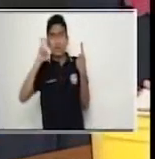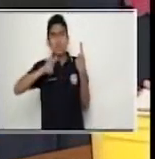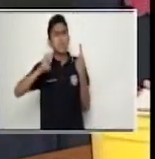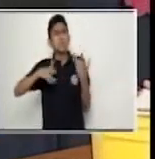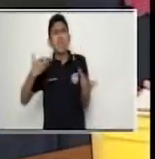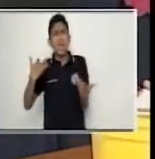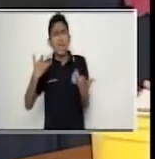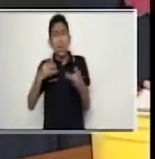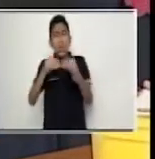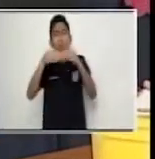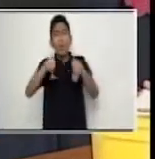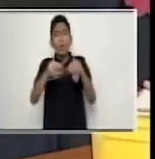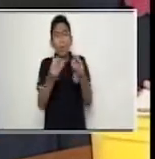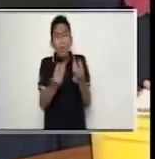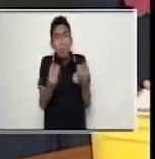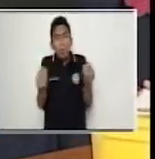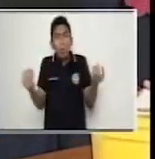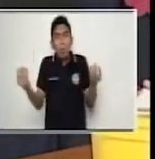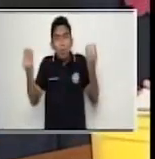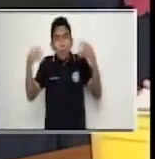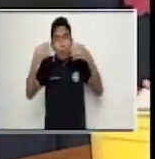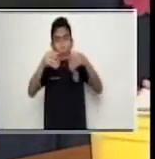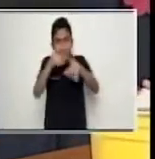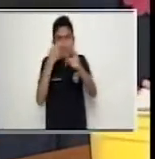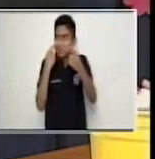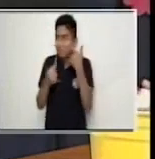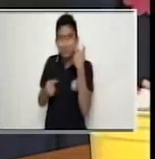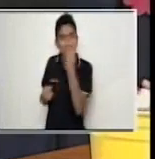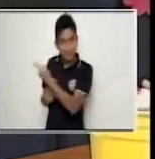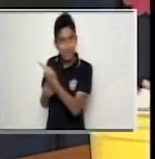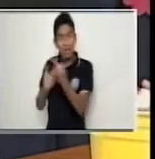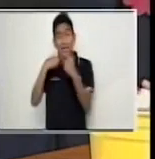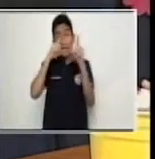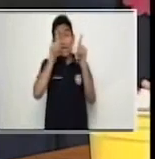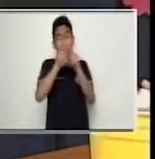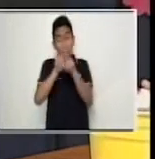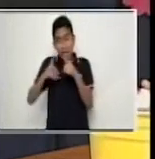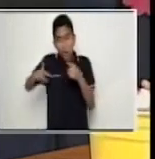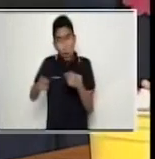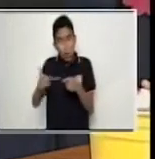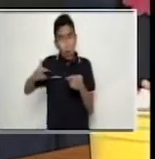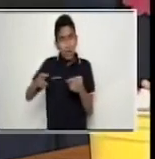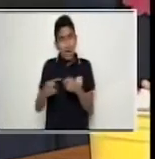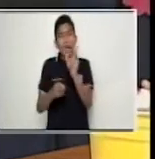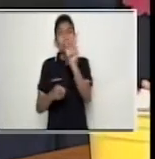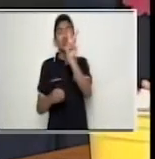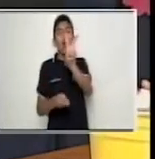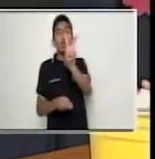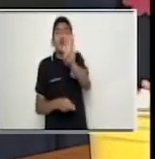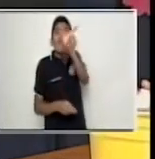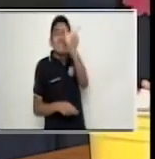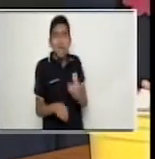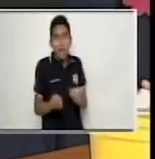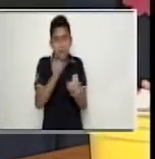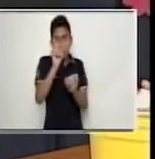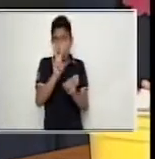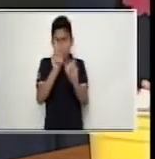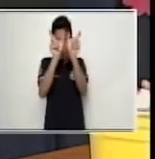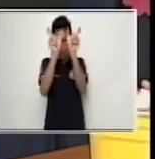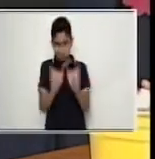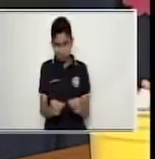un cartón de huevos. Lo vas a recortar y lo vas a poner únicamente en las dos filas. Cuando tenga las dos